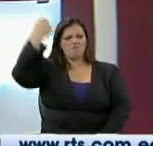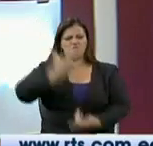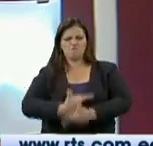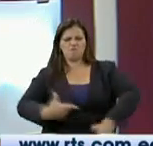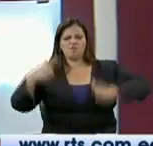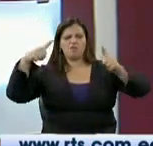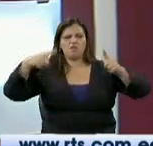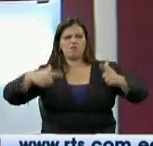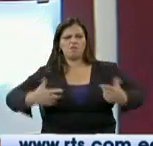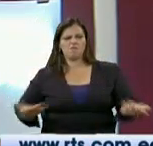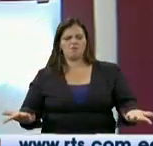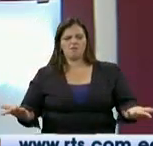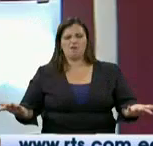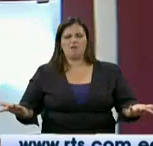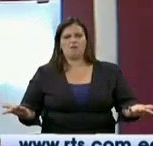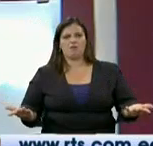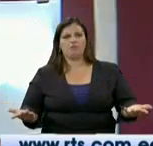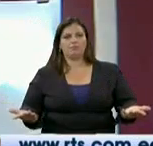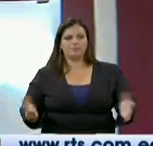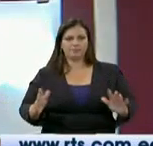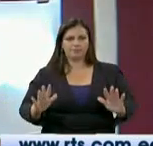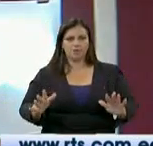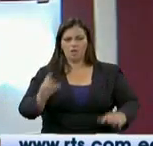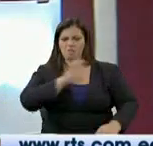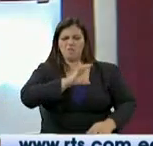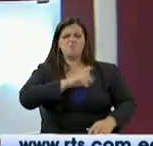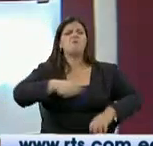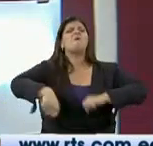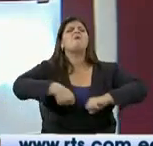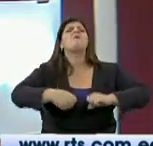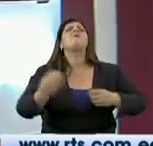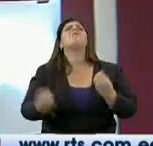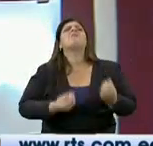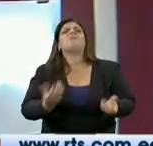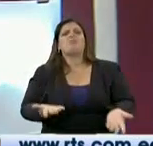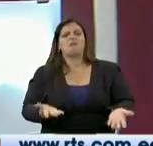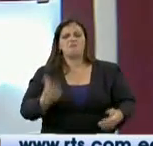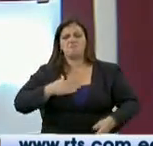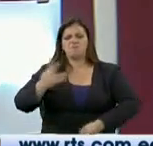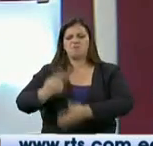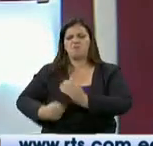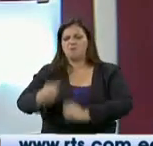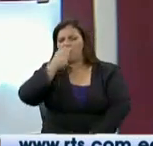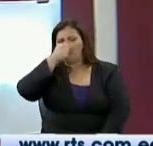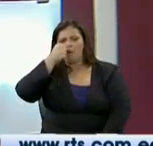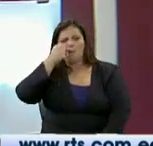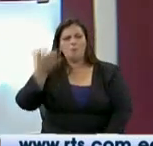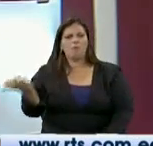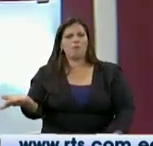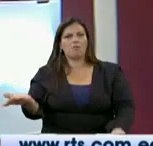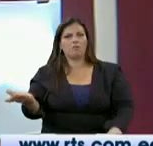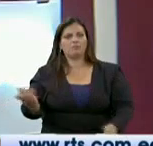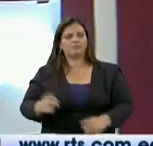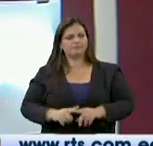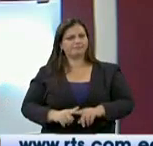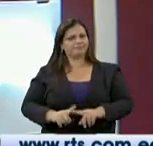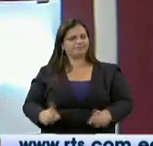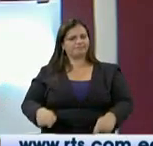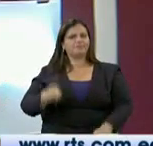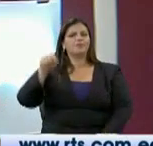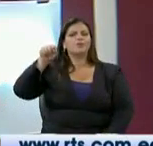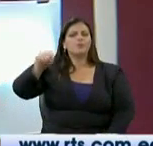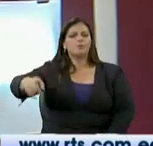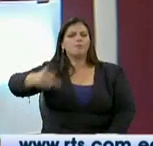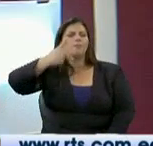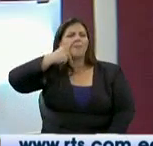derechos, de libertades, se quejan. La policía no hace nada. Mi hijo está en las drogas. ¿Y tú qué hiciste?